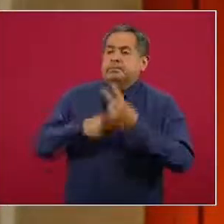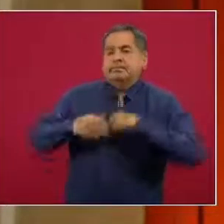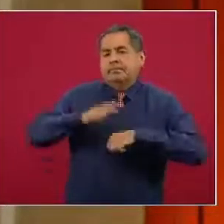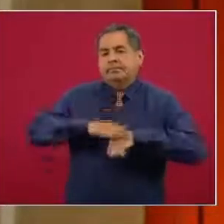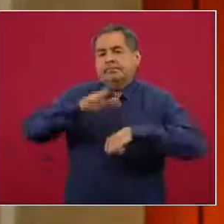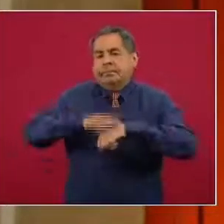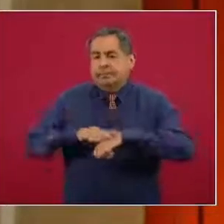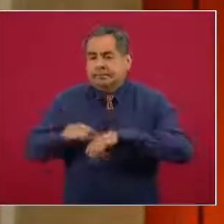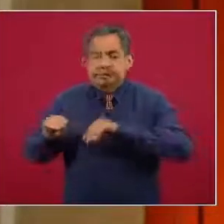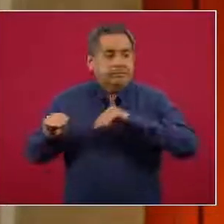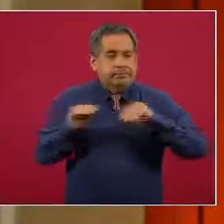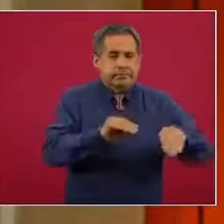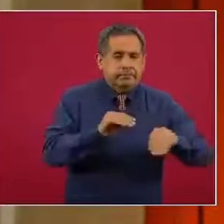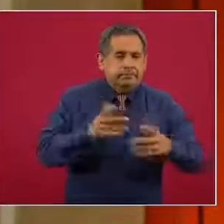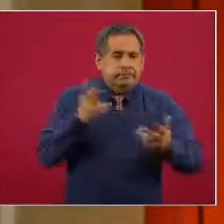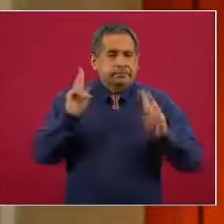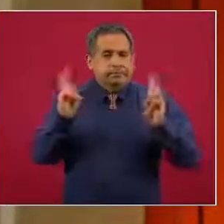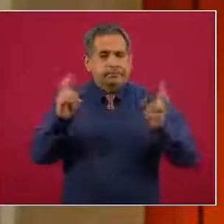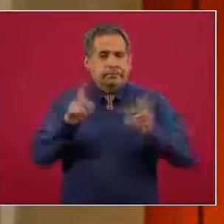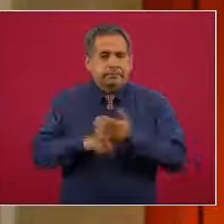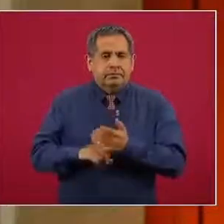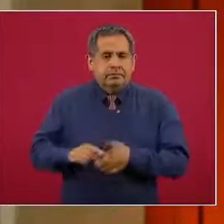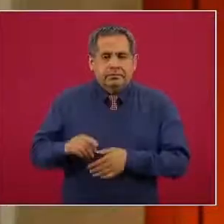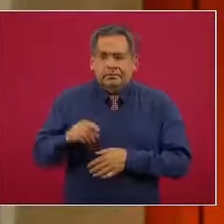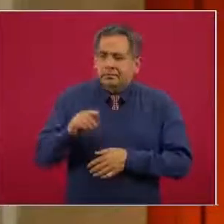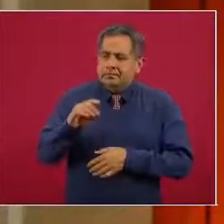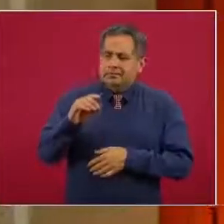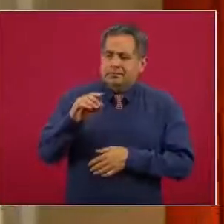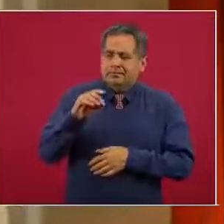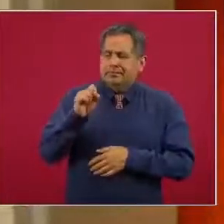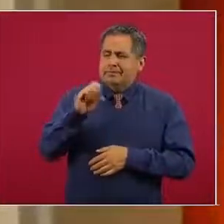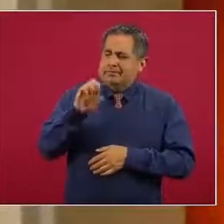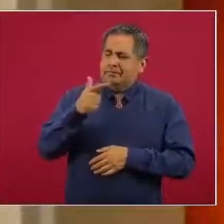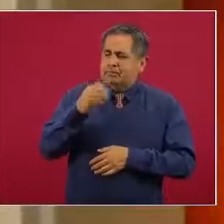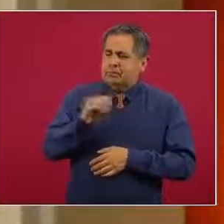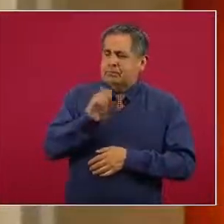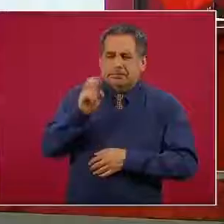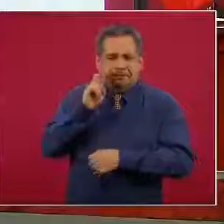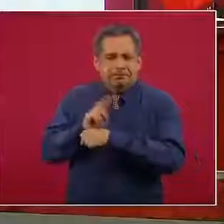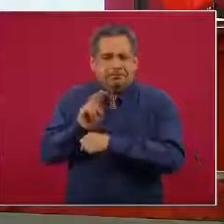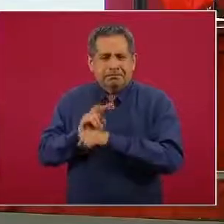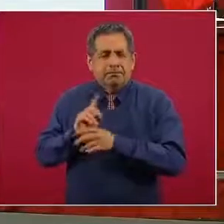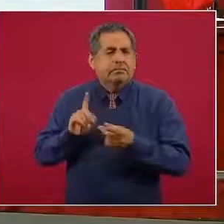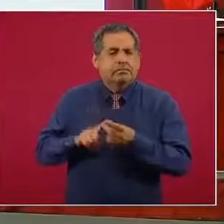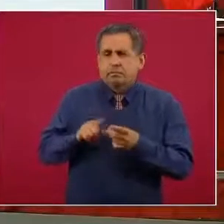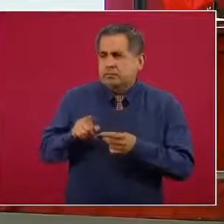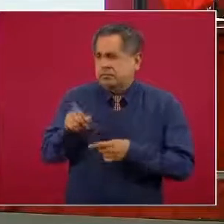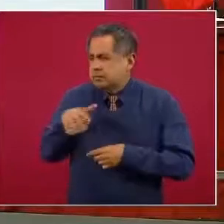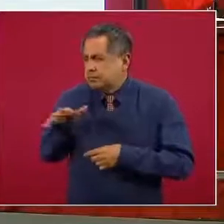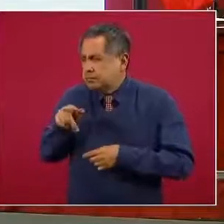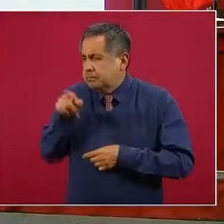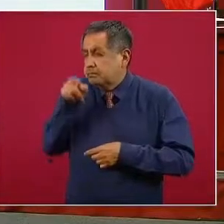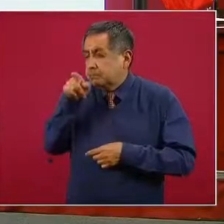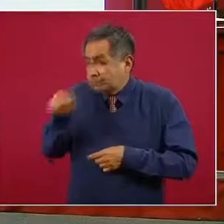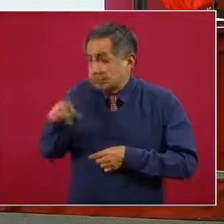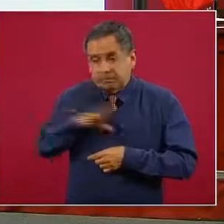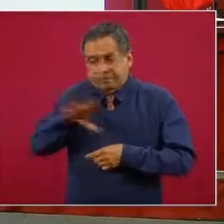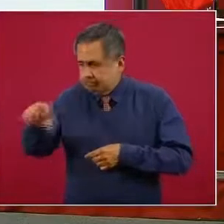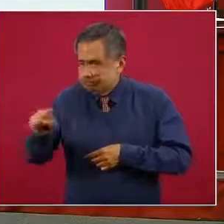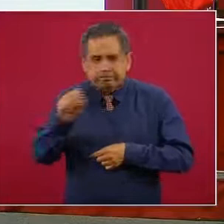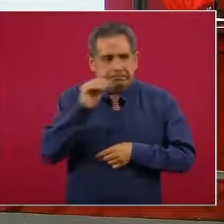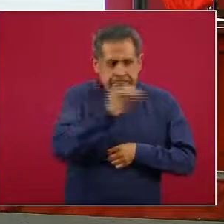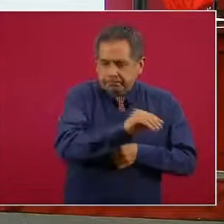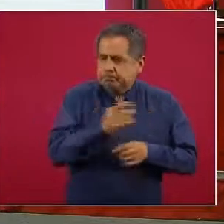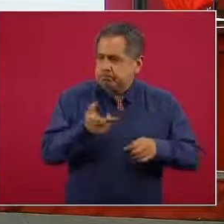fenómeno, técnicamente se llama sesgo de vigilancia, que quiere decir donde busco encuentro. Entonces, en la medida en que van y